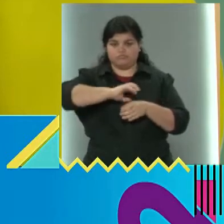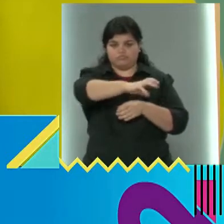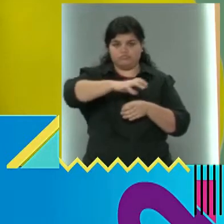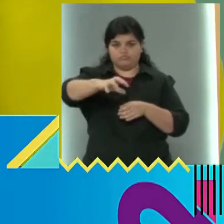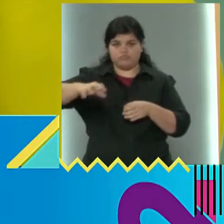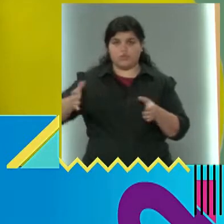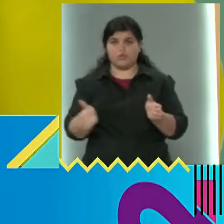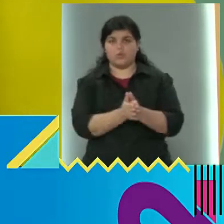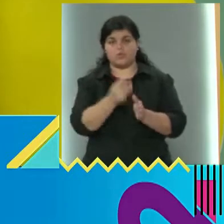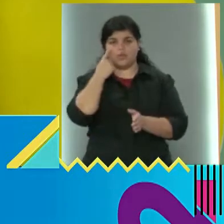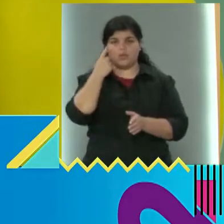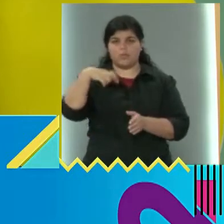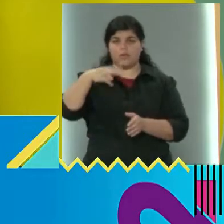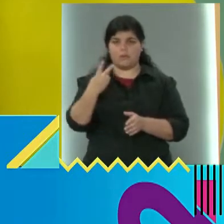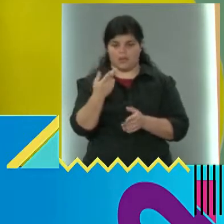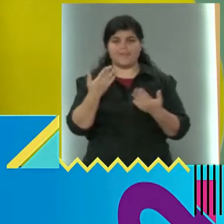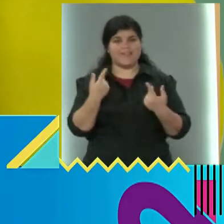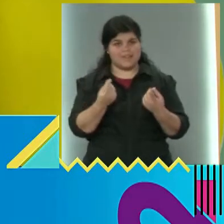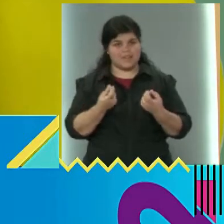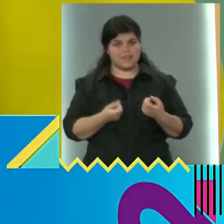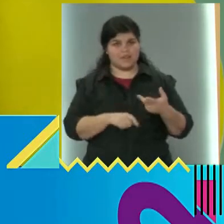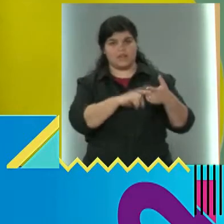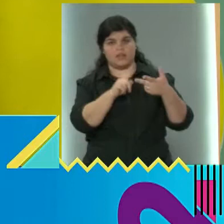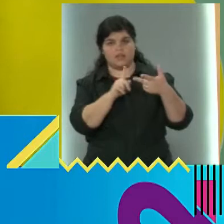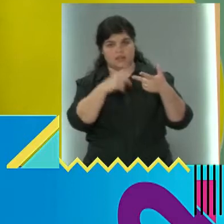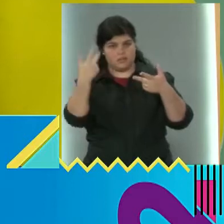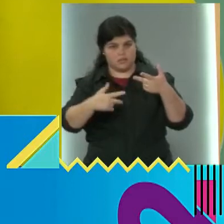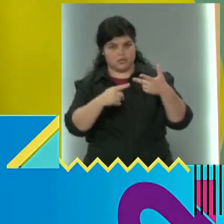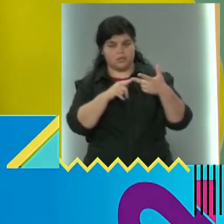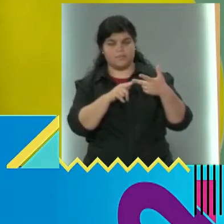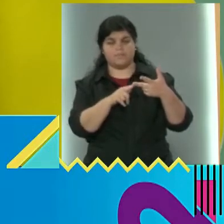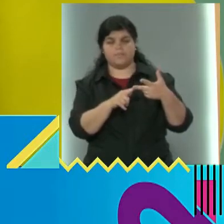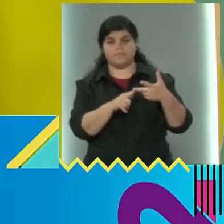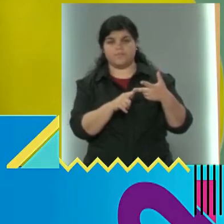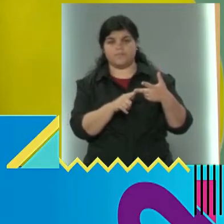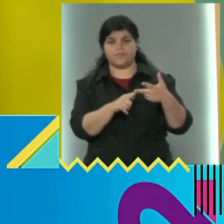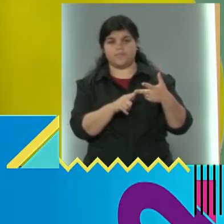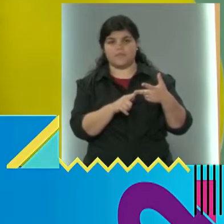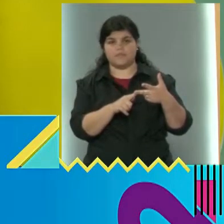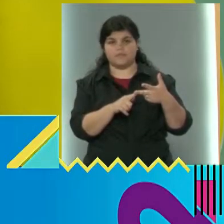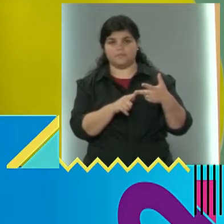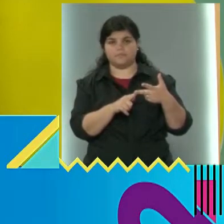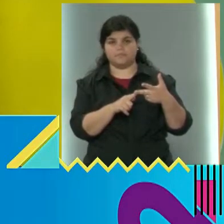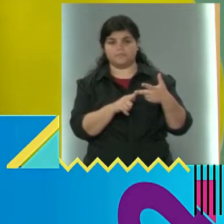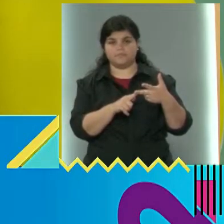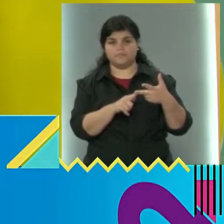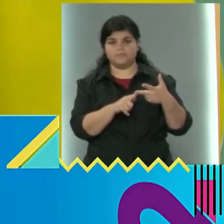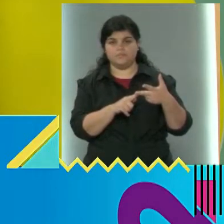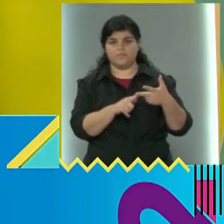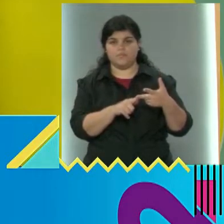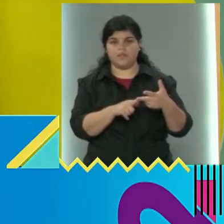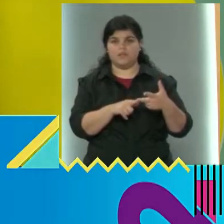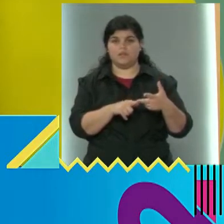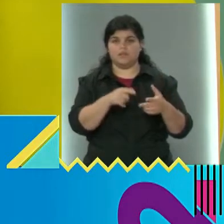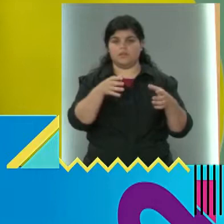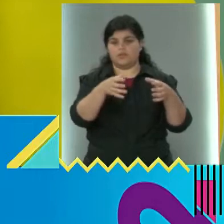IPB debe existir. Bien, lo vamos y la a tercera bien. Es tener el reconocimiento a las entidades intermedias porque